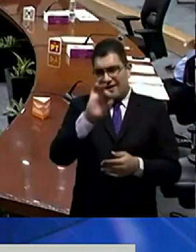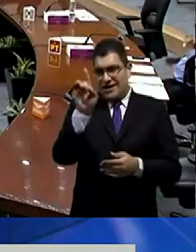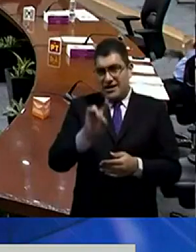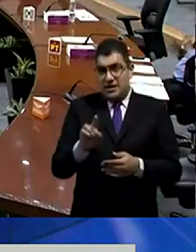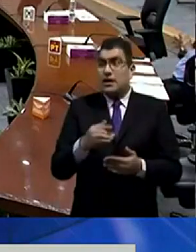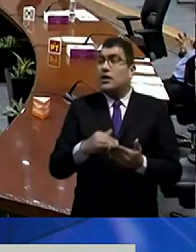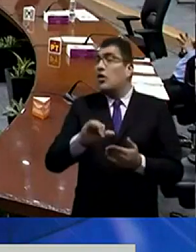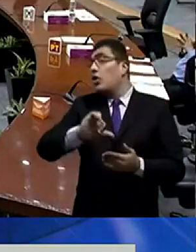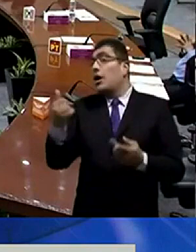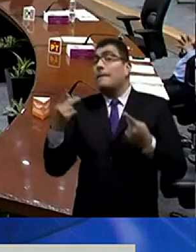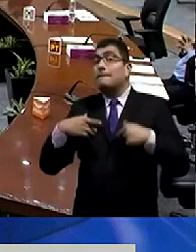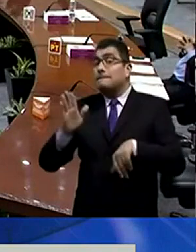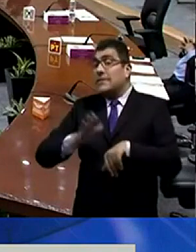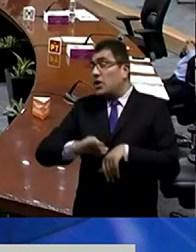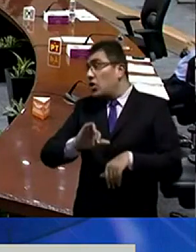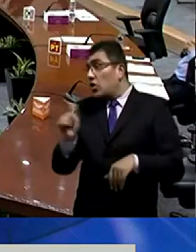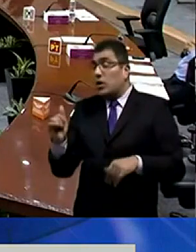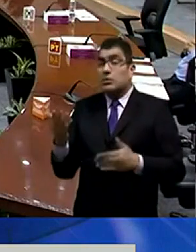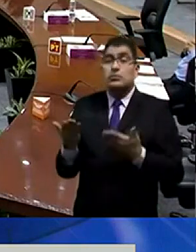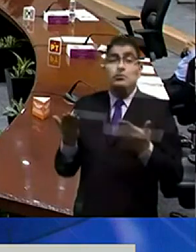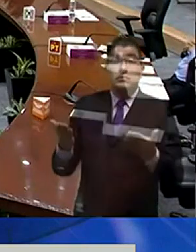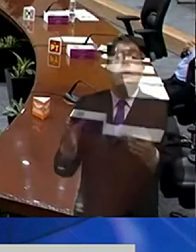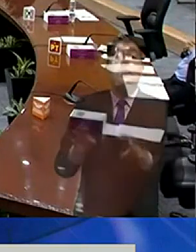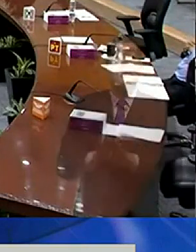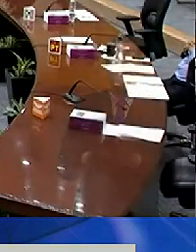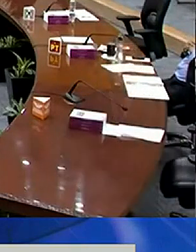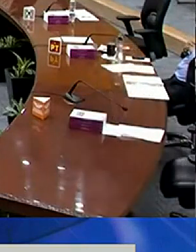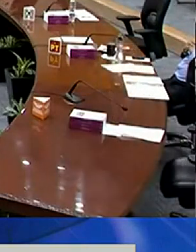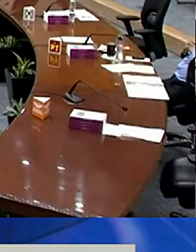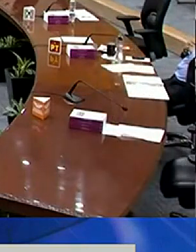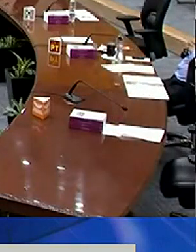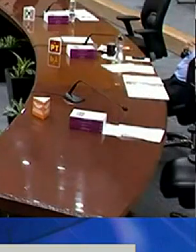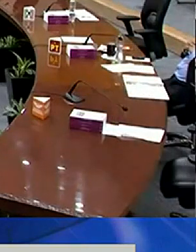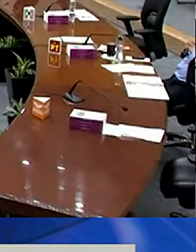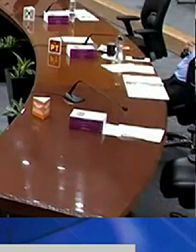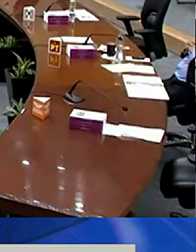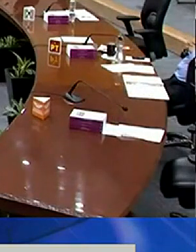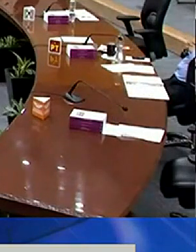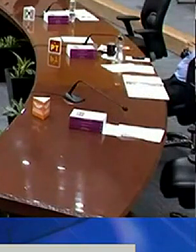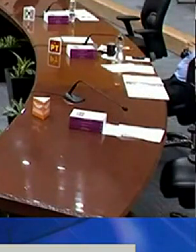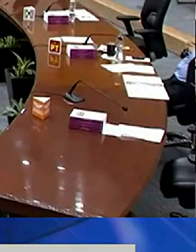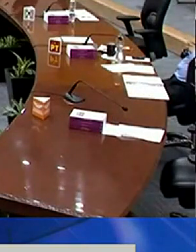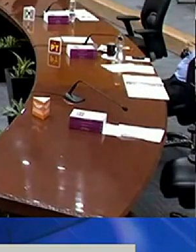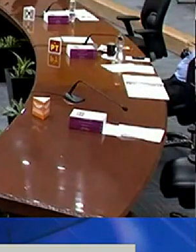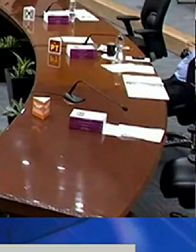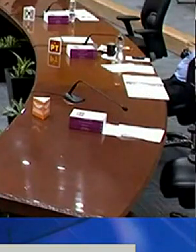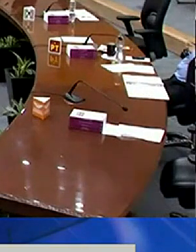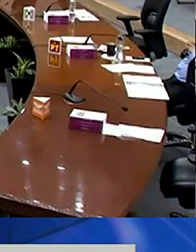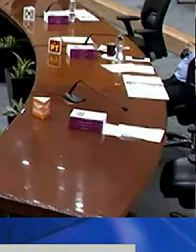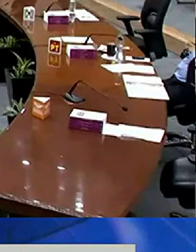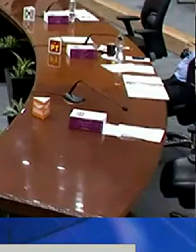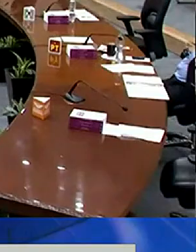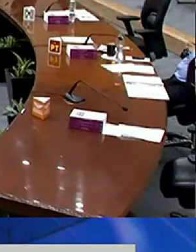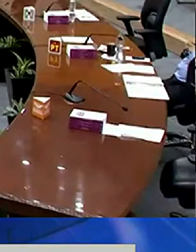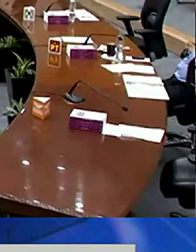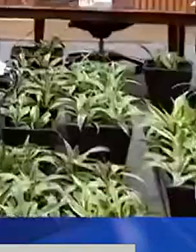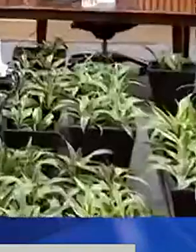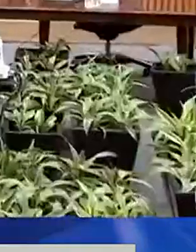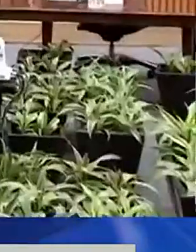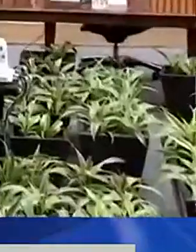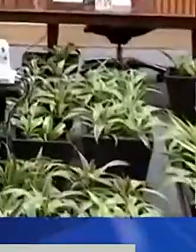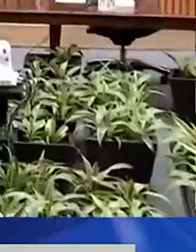negociar algunos expedientes de impunidad, pues estarían dispuestos a hacer eso y lo que les pongan